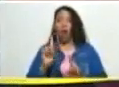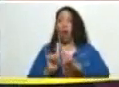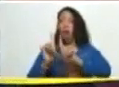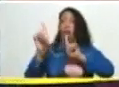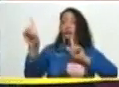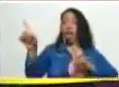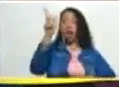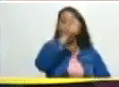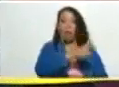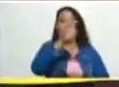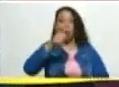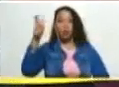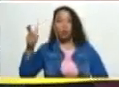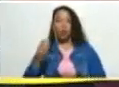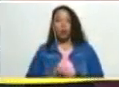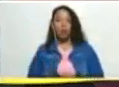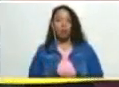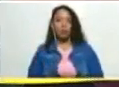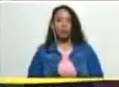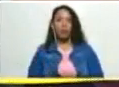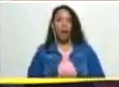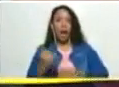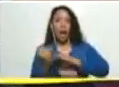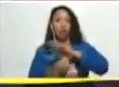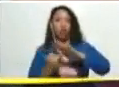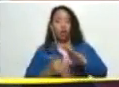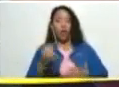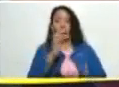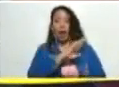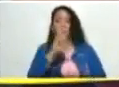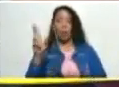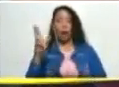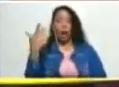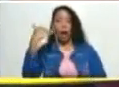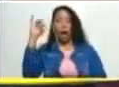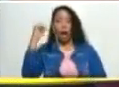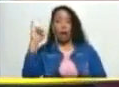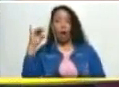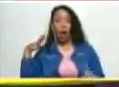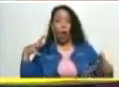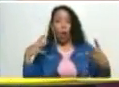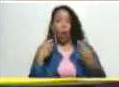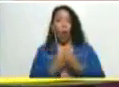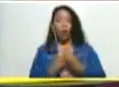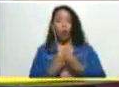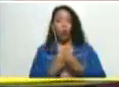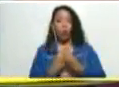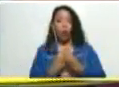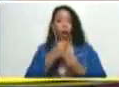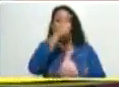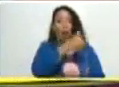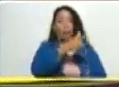a la gente que las instituciones republicanas estén junto a la gente